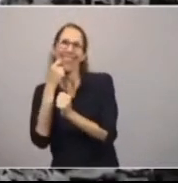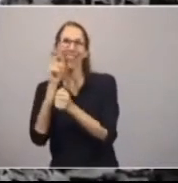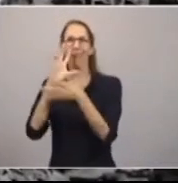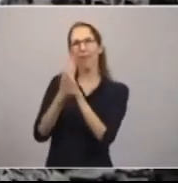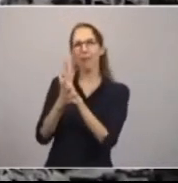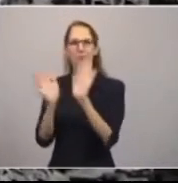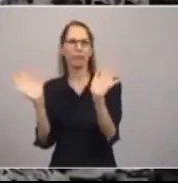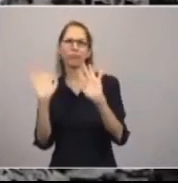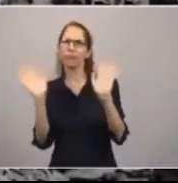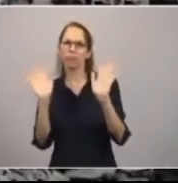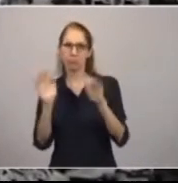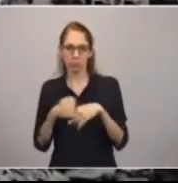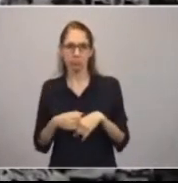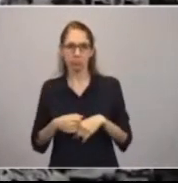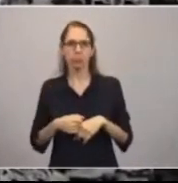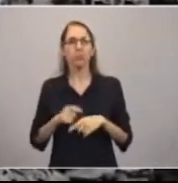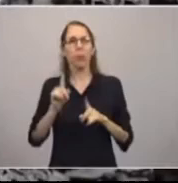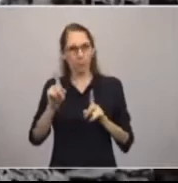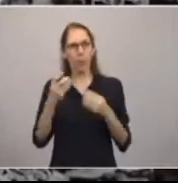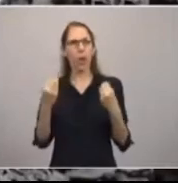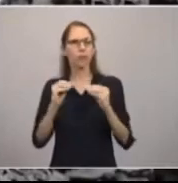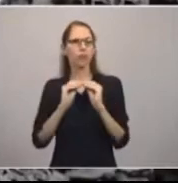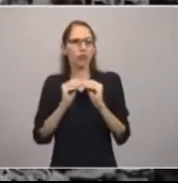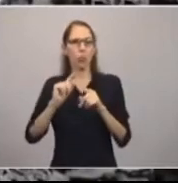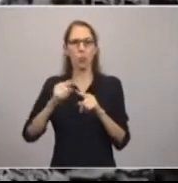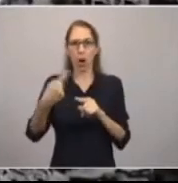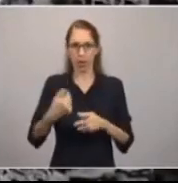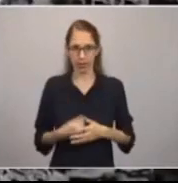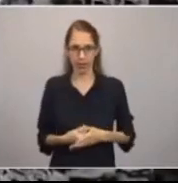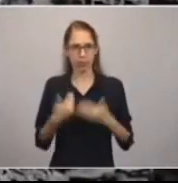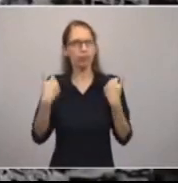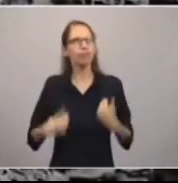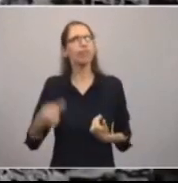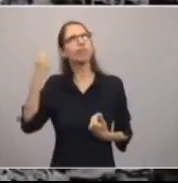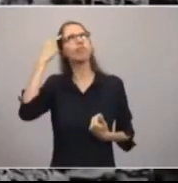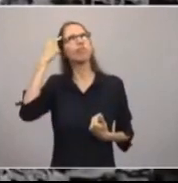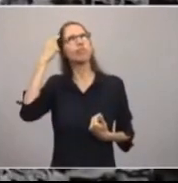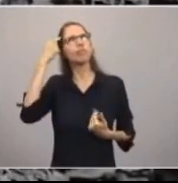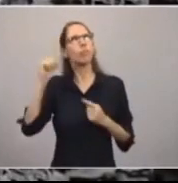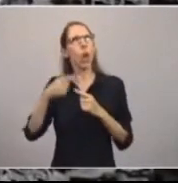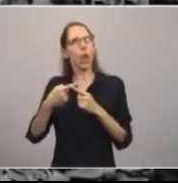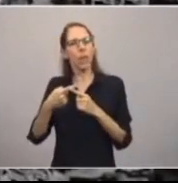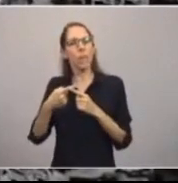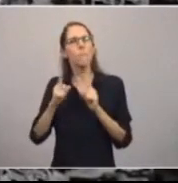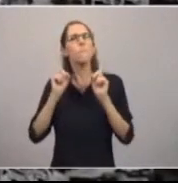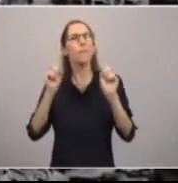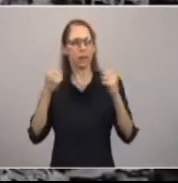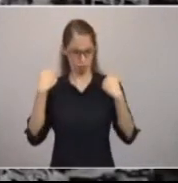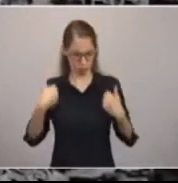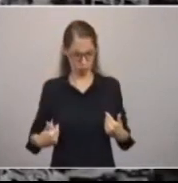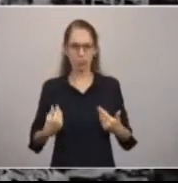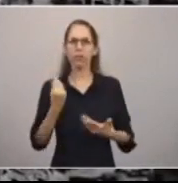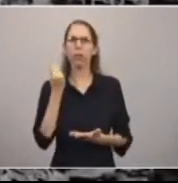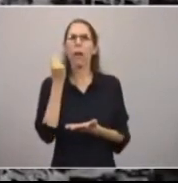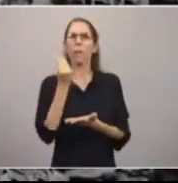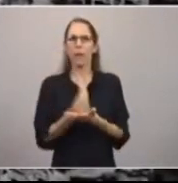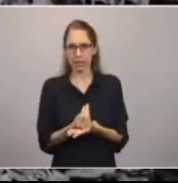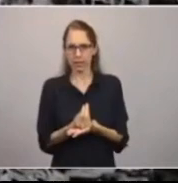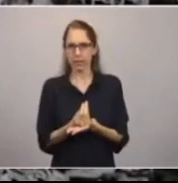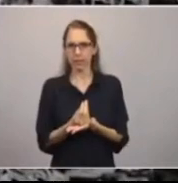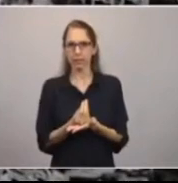política, de mis ideas políticas. Lo hago porque represento y tengo la obligación de representar a una provincia que es una